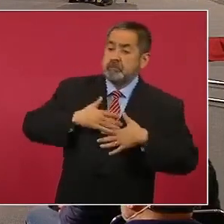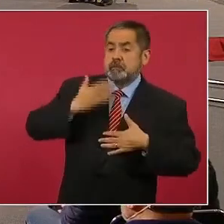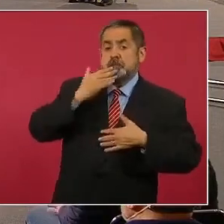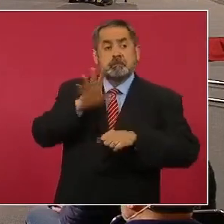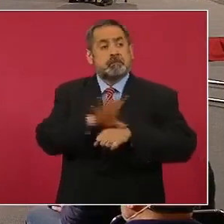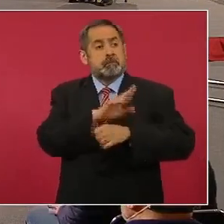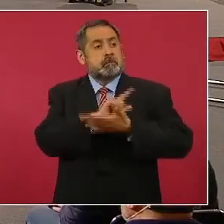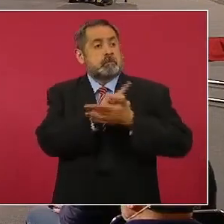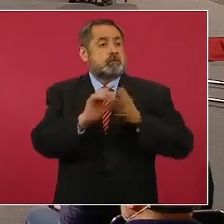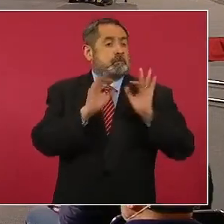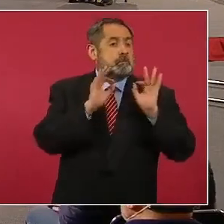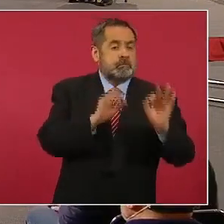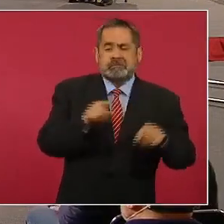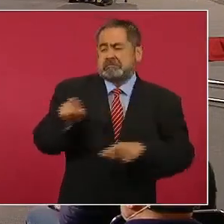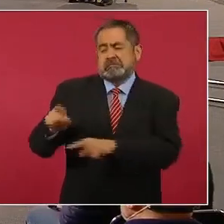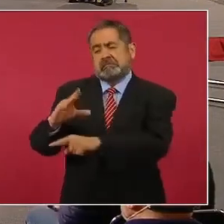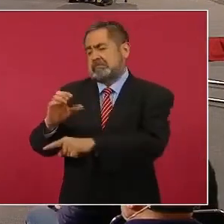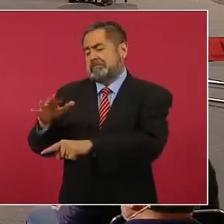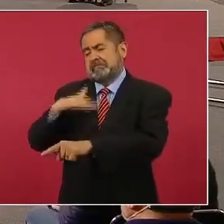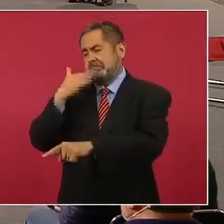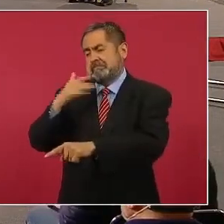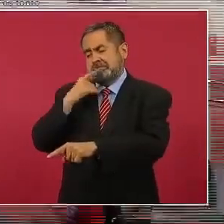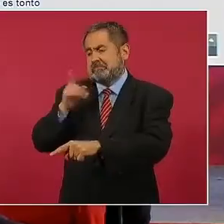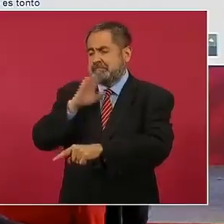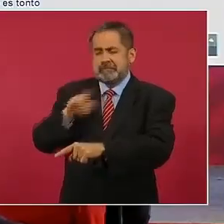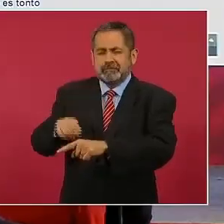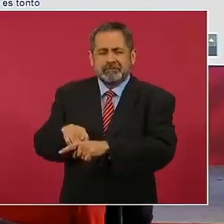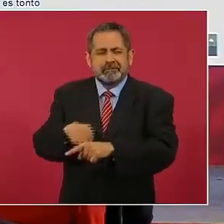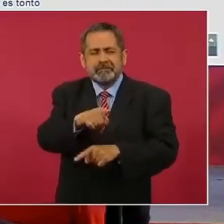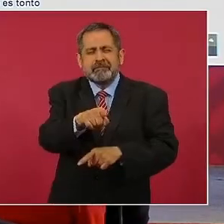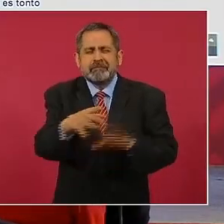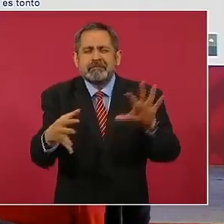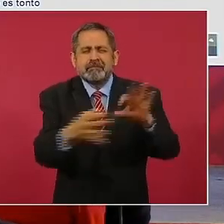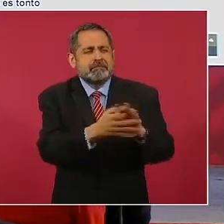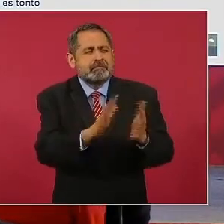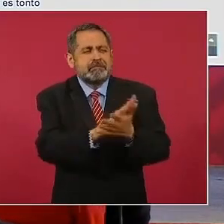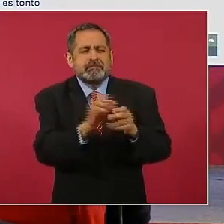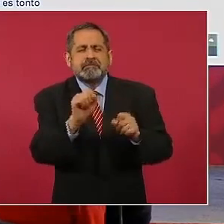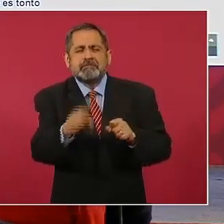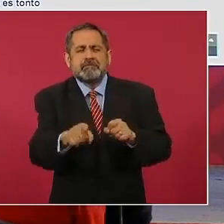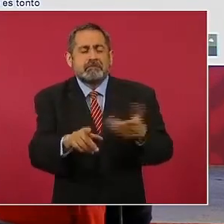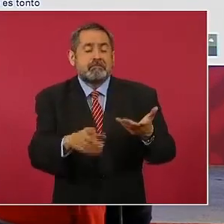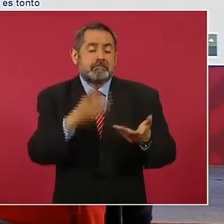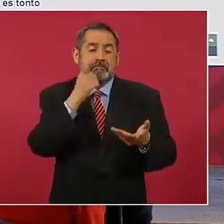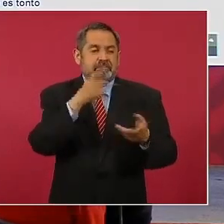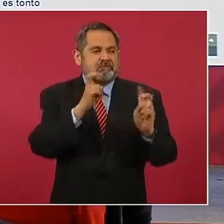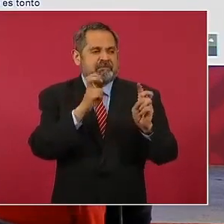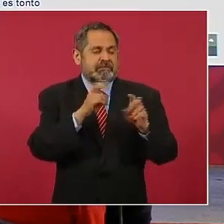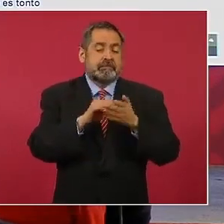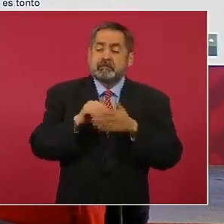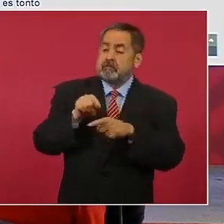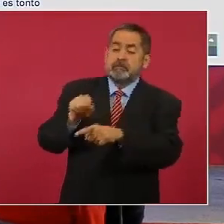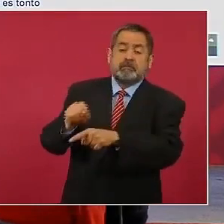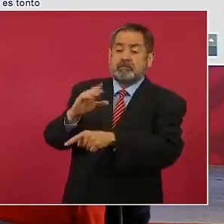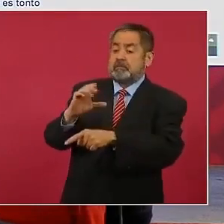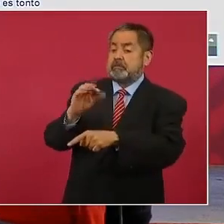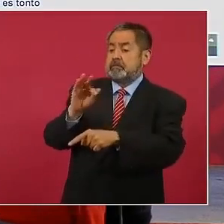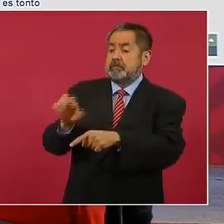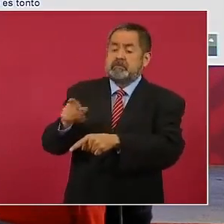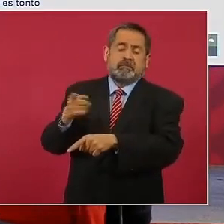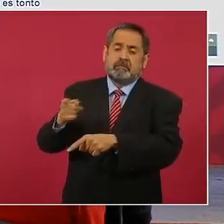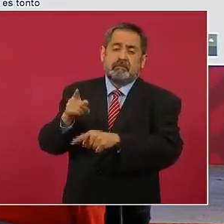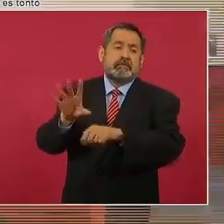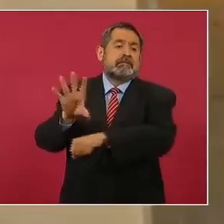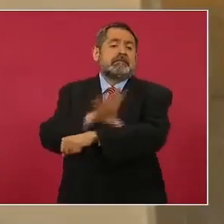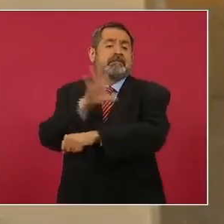porque no tienen más argumentos en contra de la reforma o de la iniciativa de reforma, de que CFE es sucia y cara. Vamos a ver